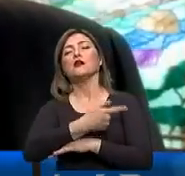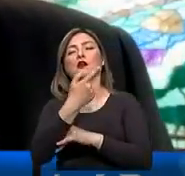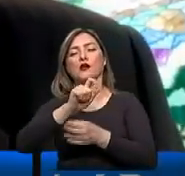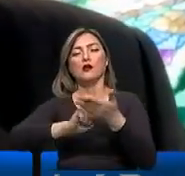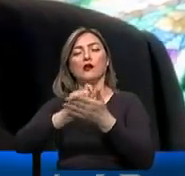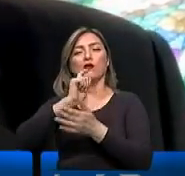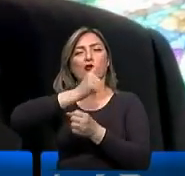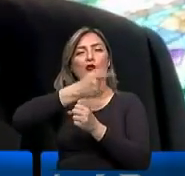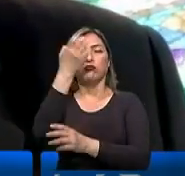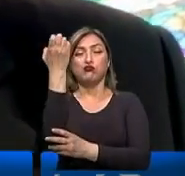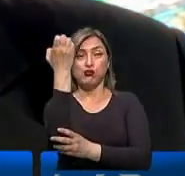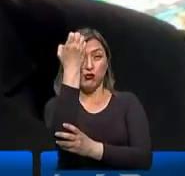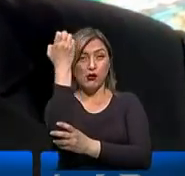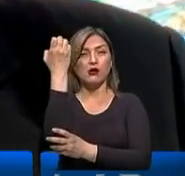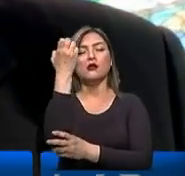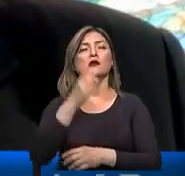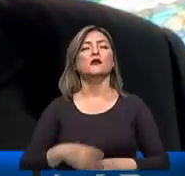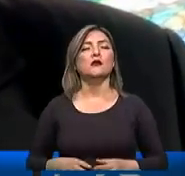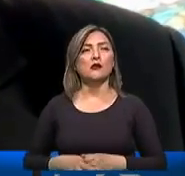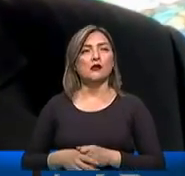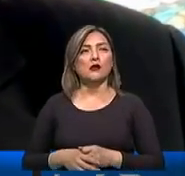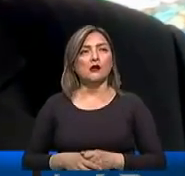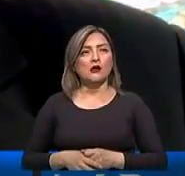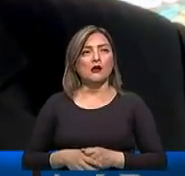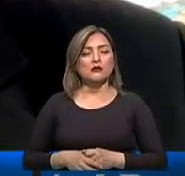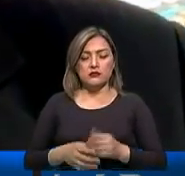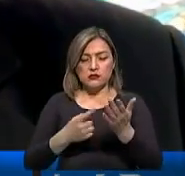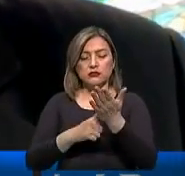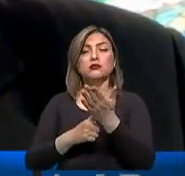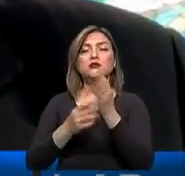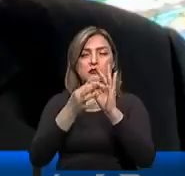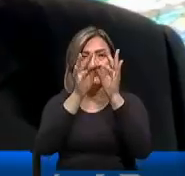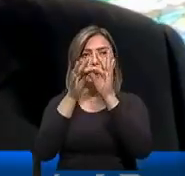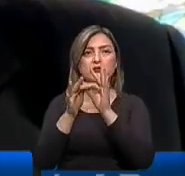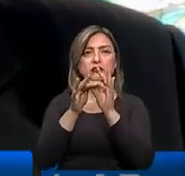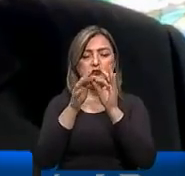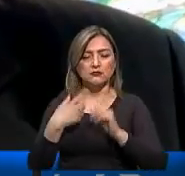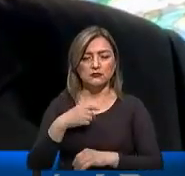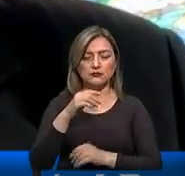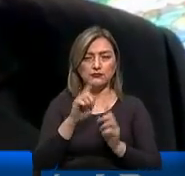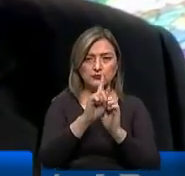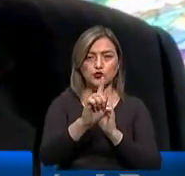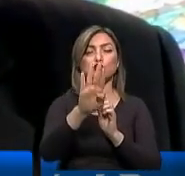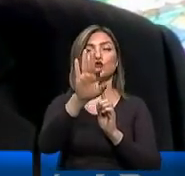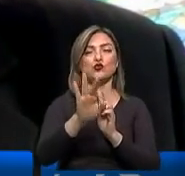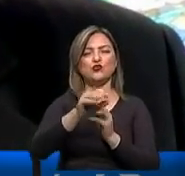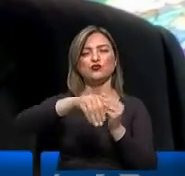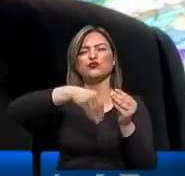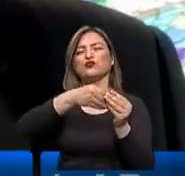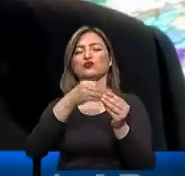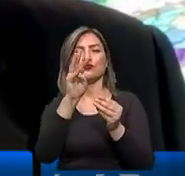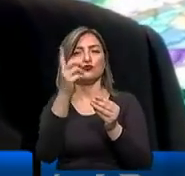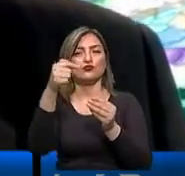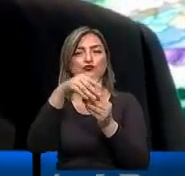el decreto de emergencia ya el tratamiento del kilómetro 49, que tiene un costo aproximado de